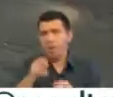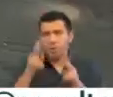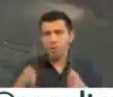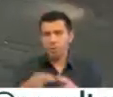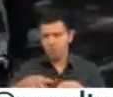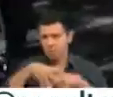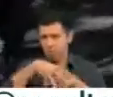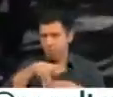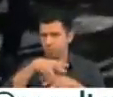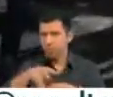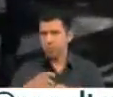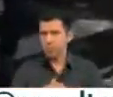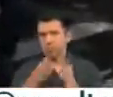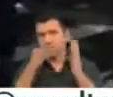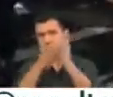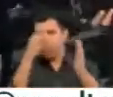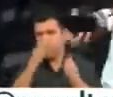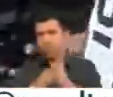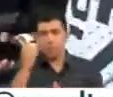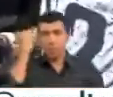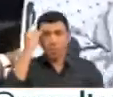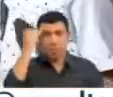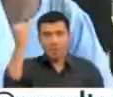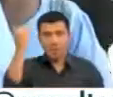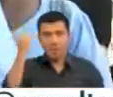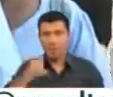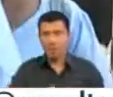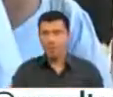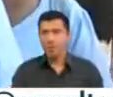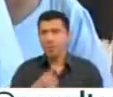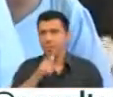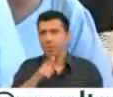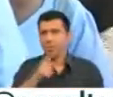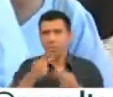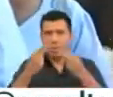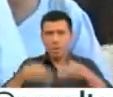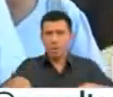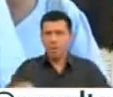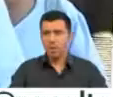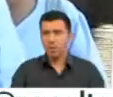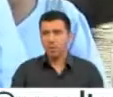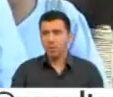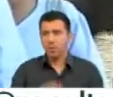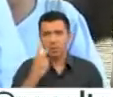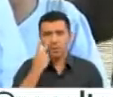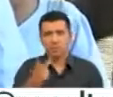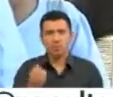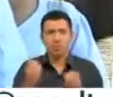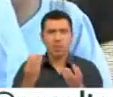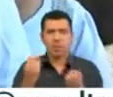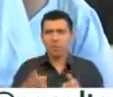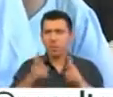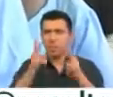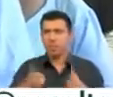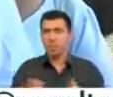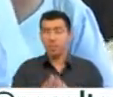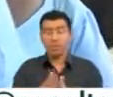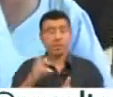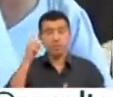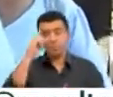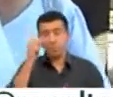marchó masivamente en contra de la ideología de género. Estamos aquí, ya ustedes están viendo la cantidad de gente, el cálculo que nos salió.